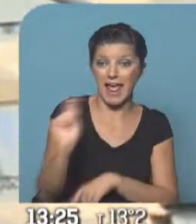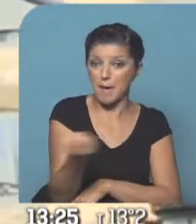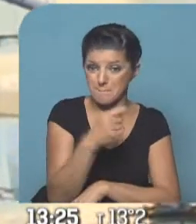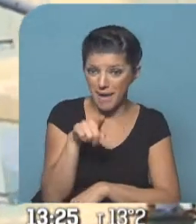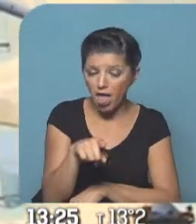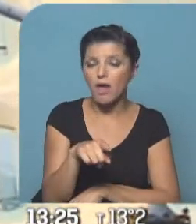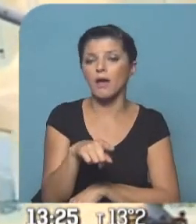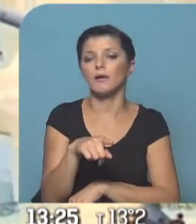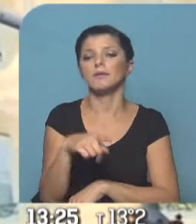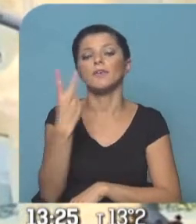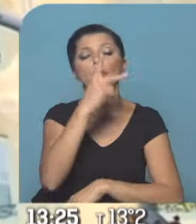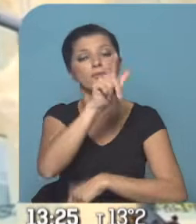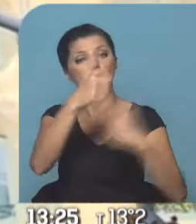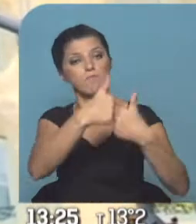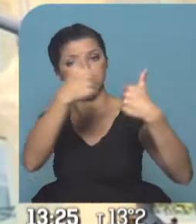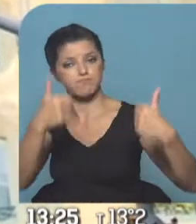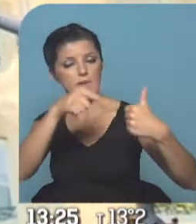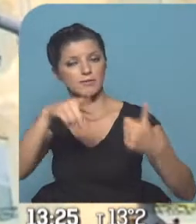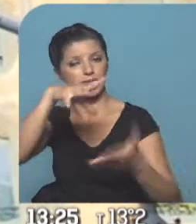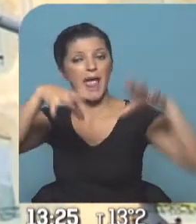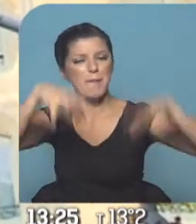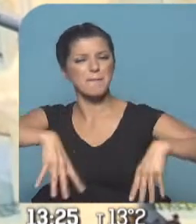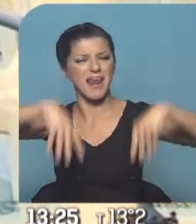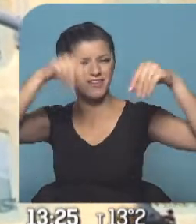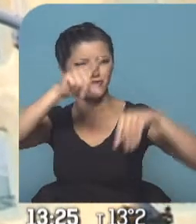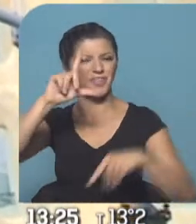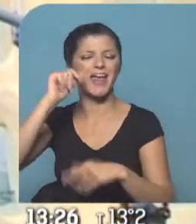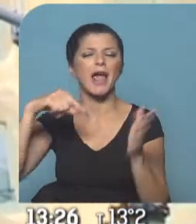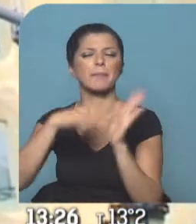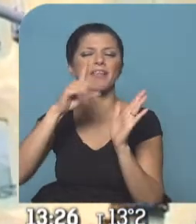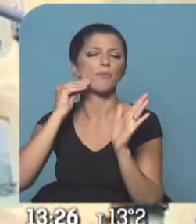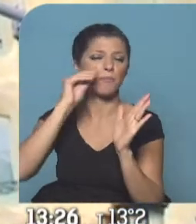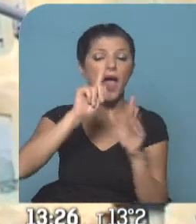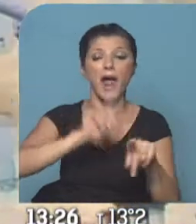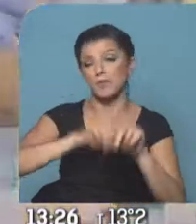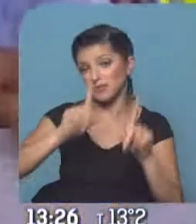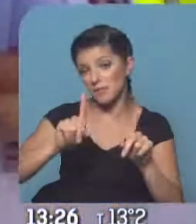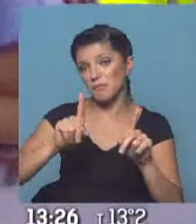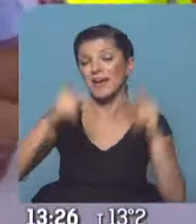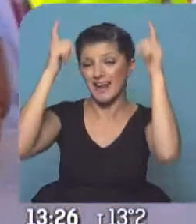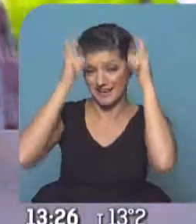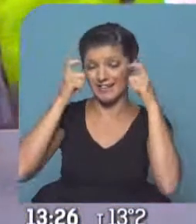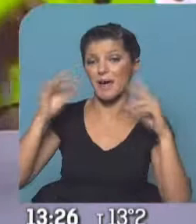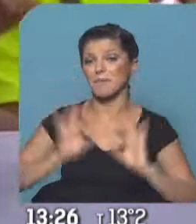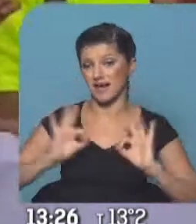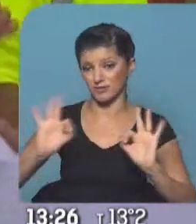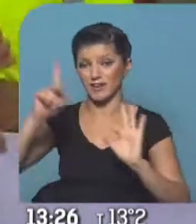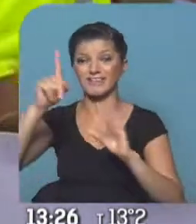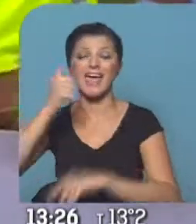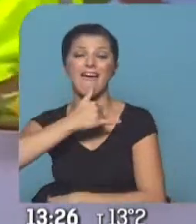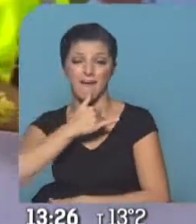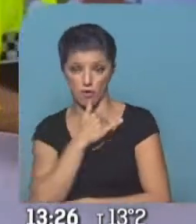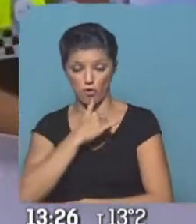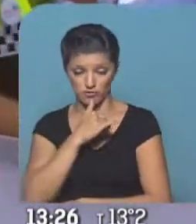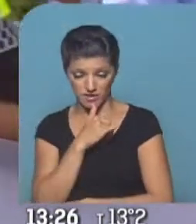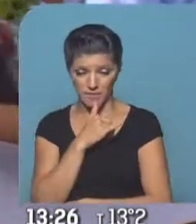estaban de custodia en el palacio de buckingham en londres mientras la reina está de vacaciones en balmoral en escocia pero lo cierto